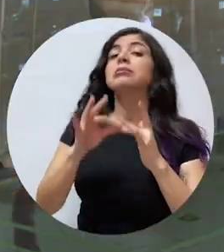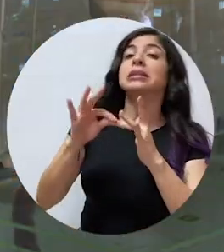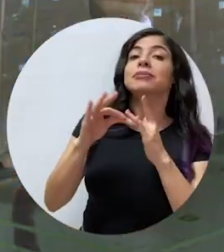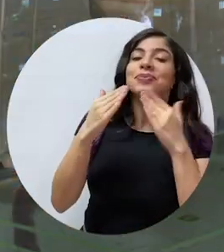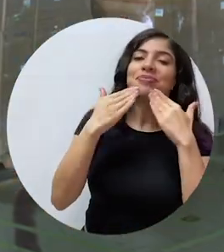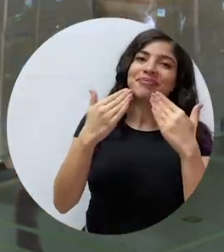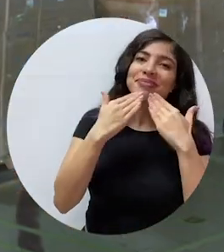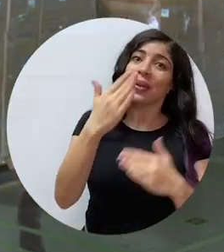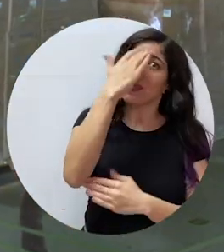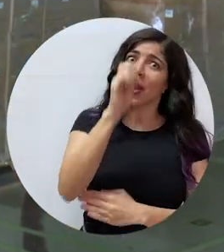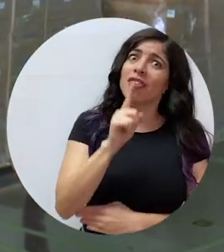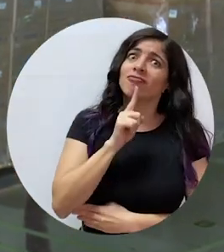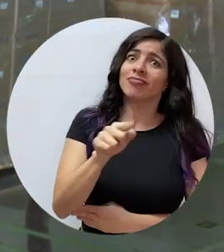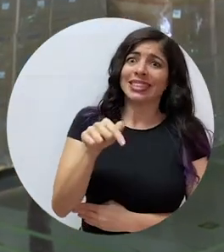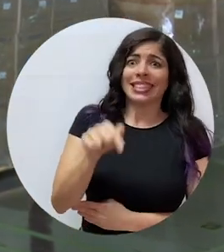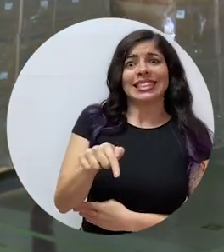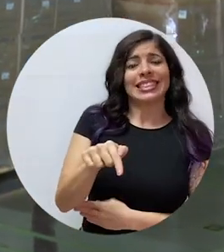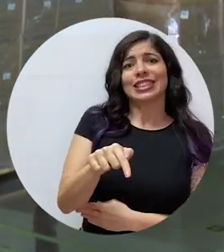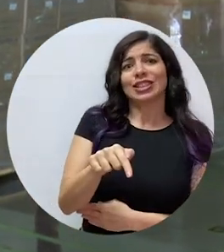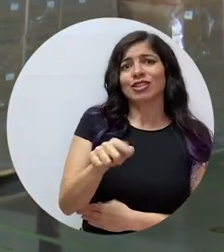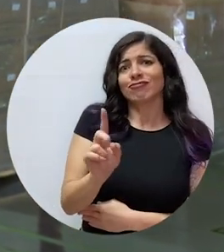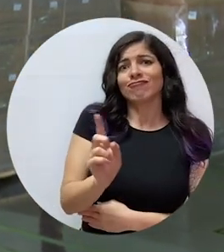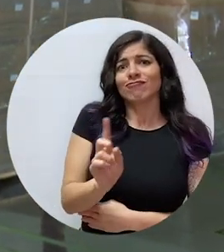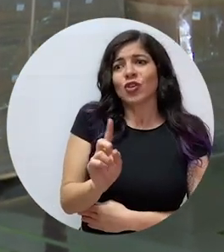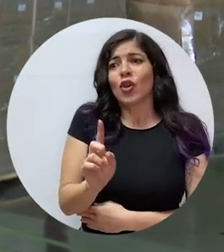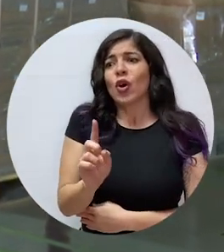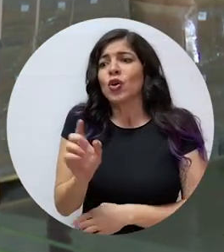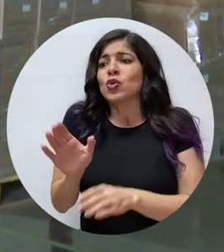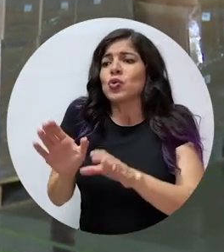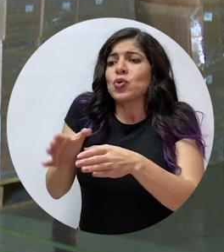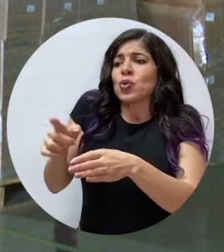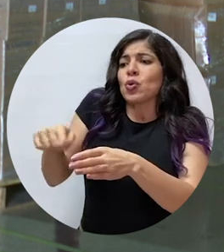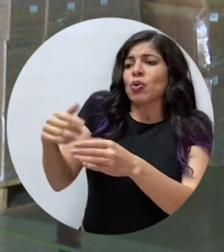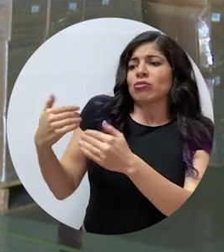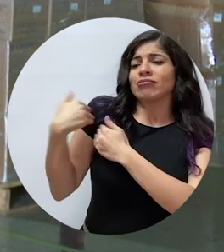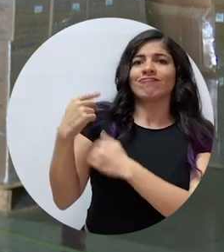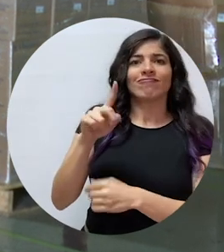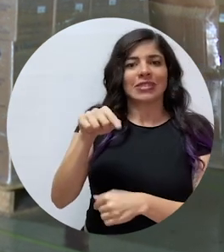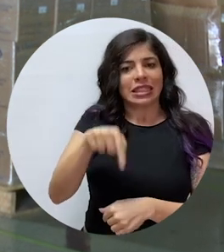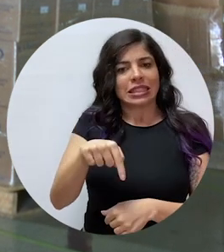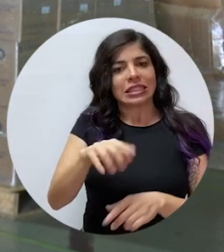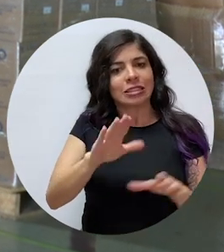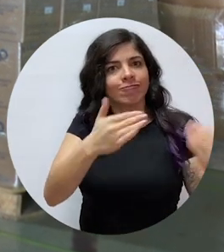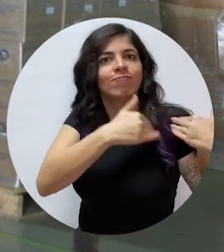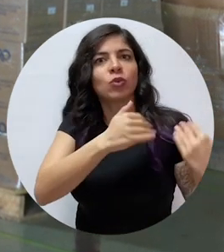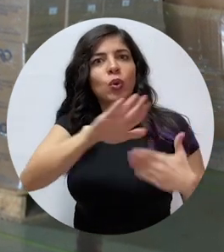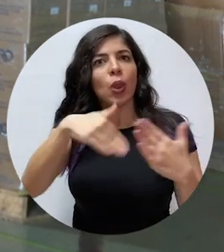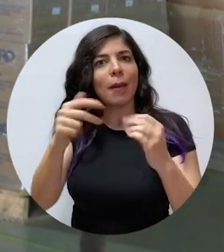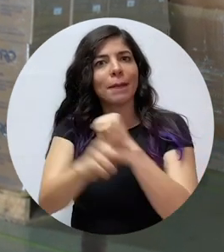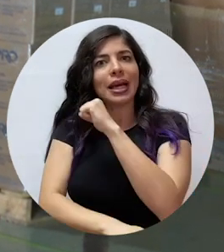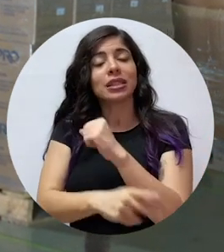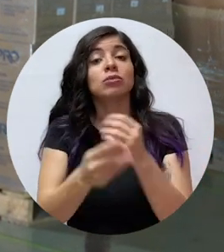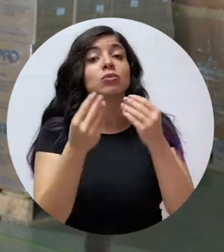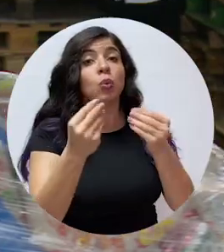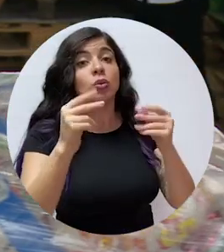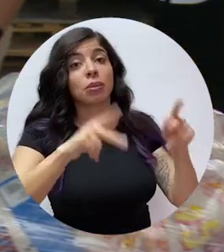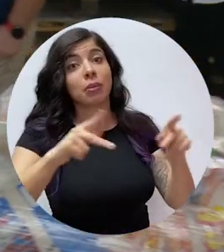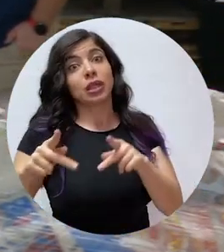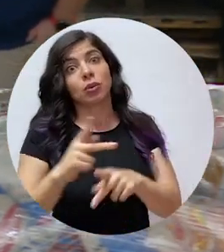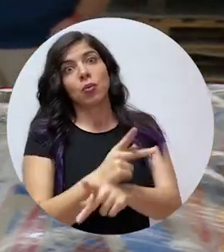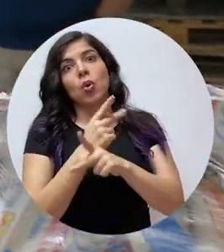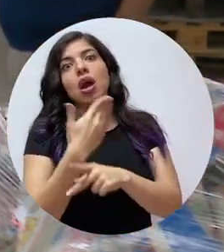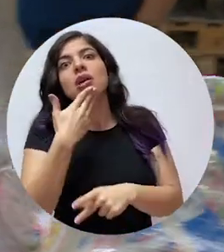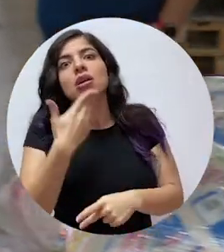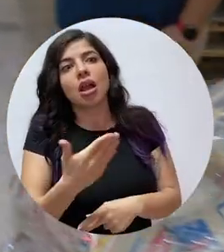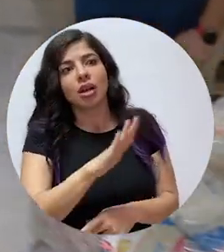bien. Y principalmente las gracias, porque de verdad que esto no es de unos poquitos, sino que es de todo el país.